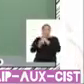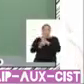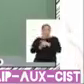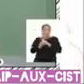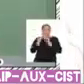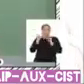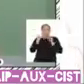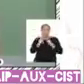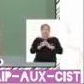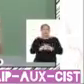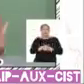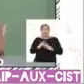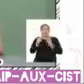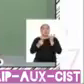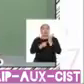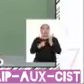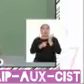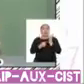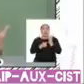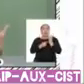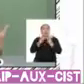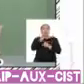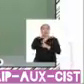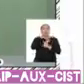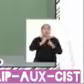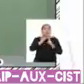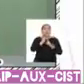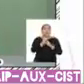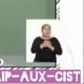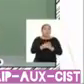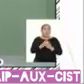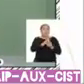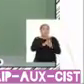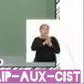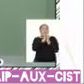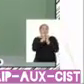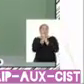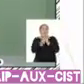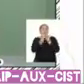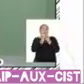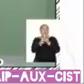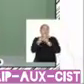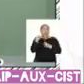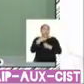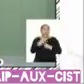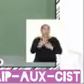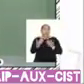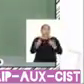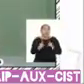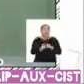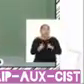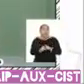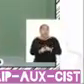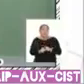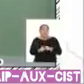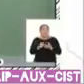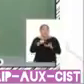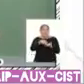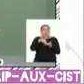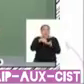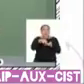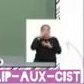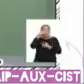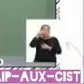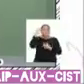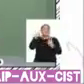¿Sí? Cada vez la tecnología y nuestra sociedad cambia de manera constante. Y además, cada vez más exige